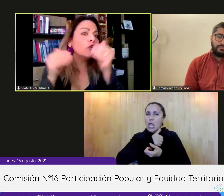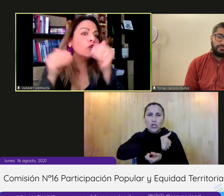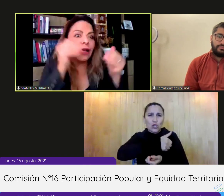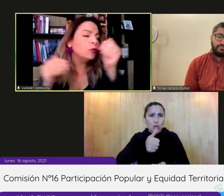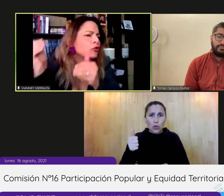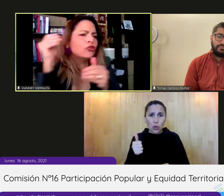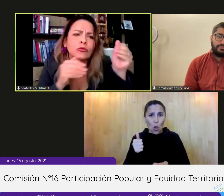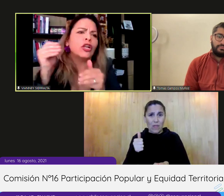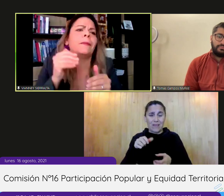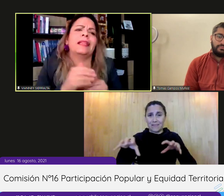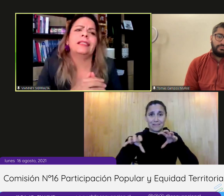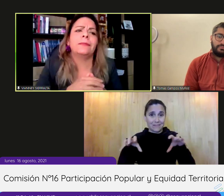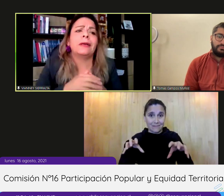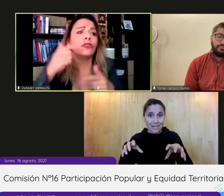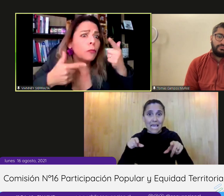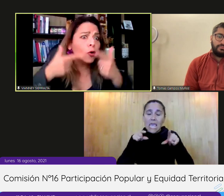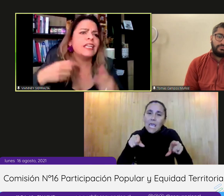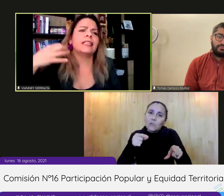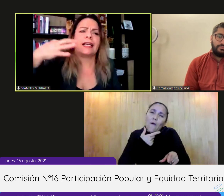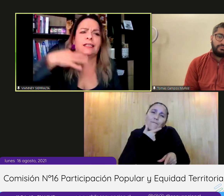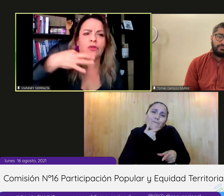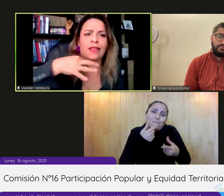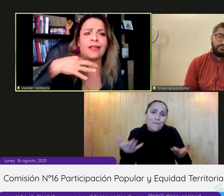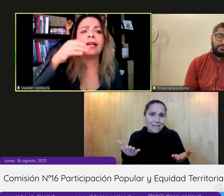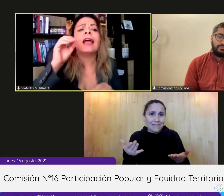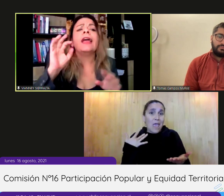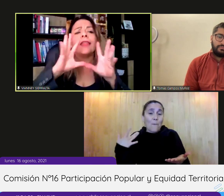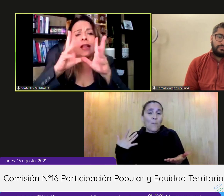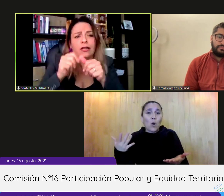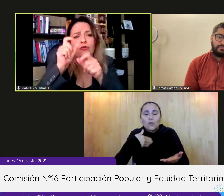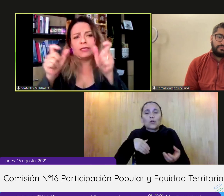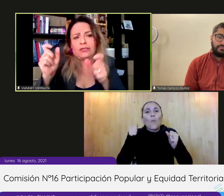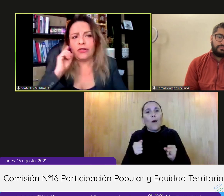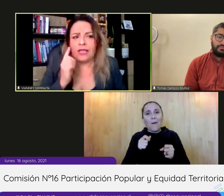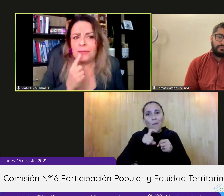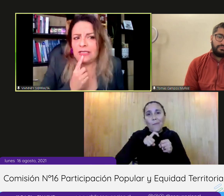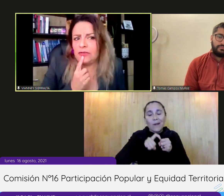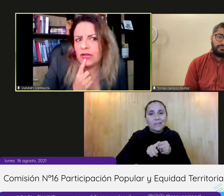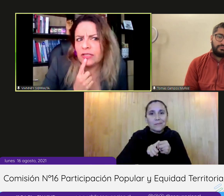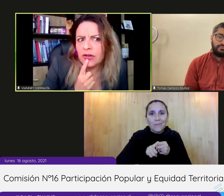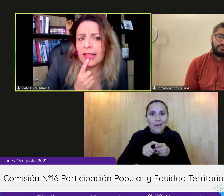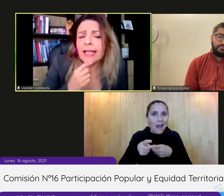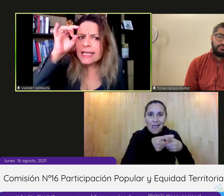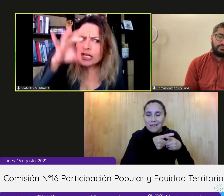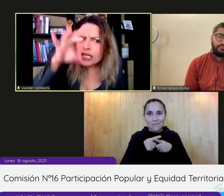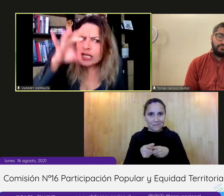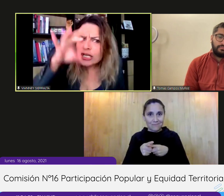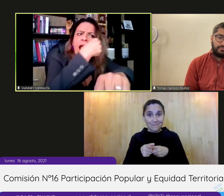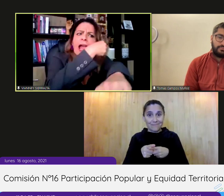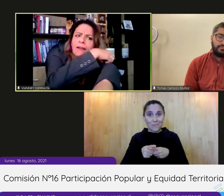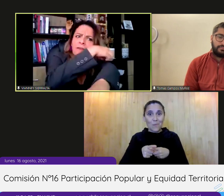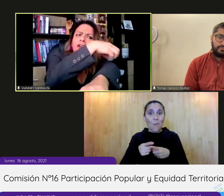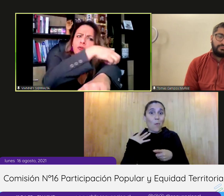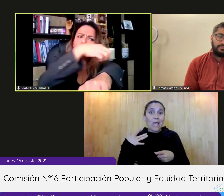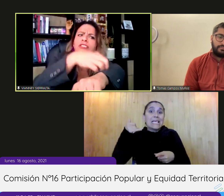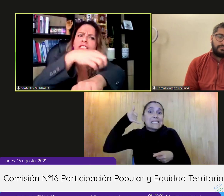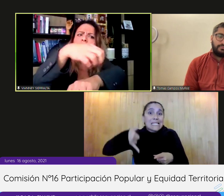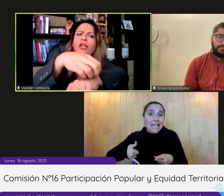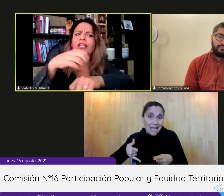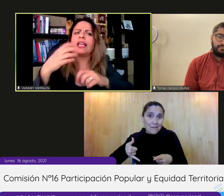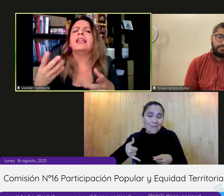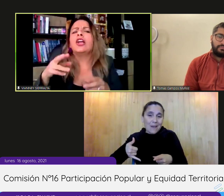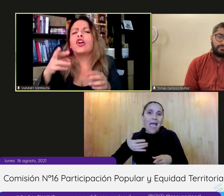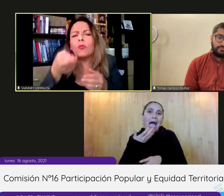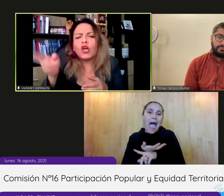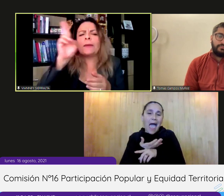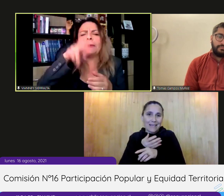facilita mucho la participación política ciudadana de las agrupaciones de personas sordas. Y yo sé que hay varios